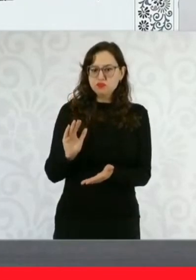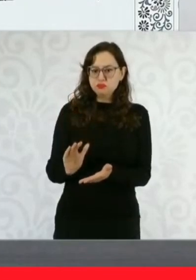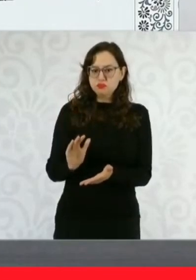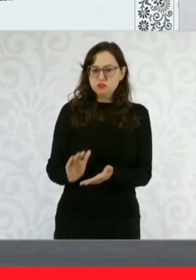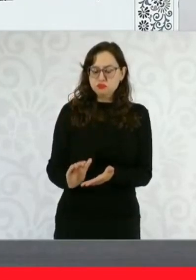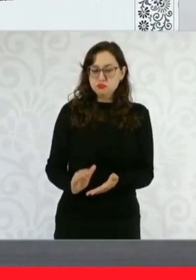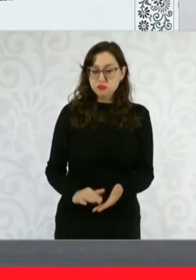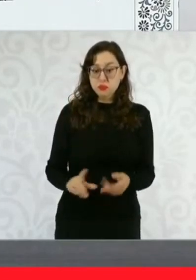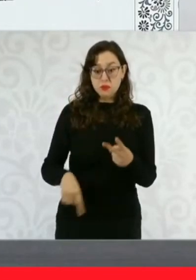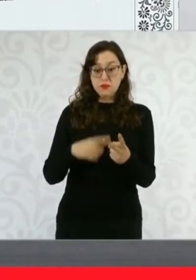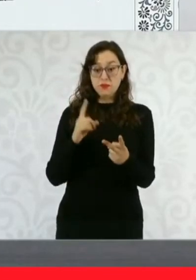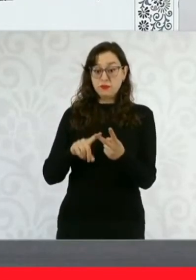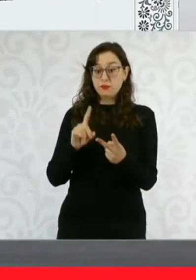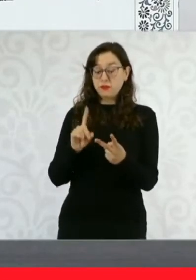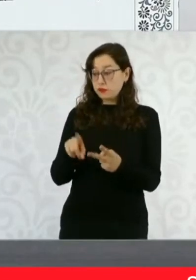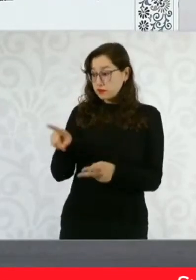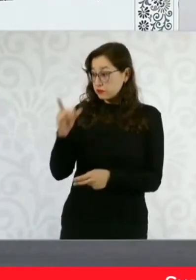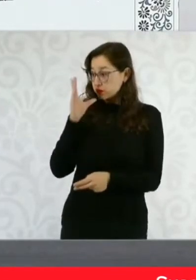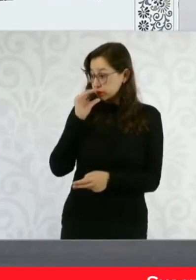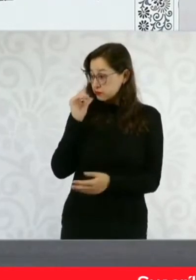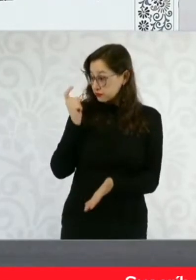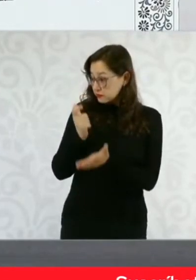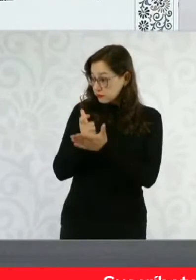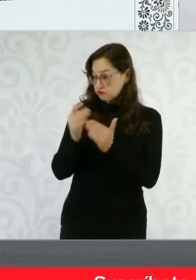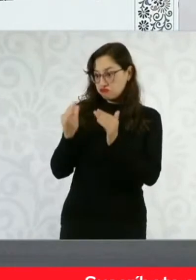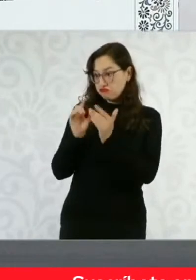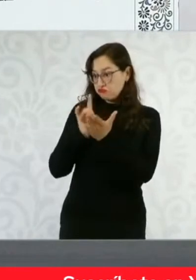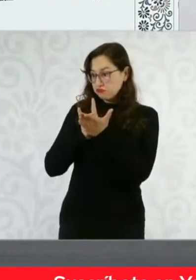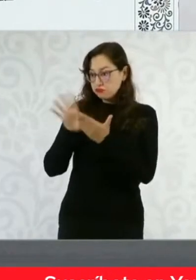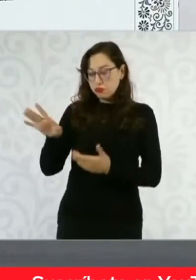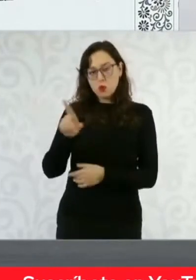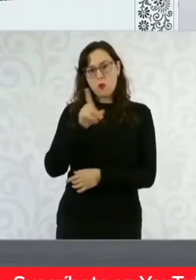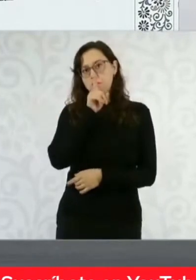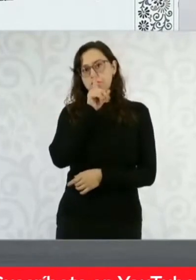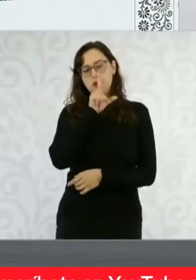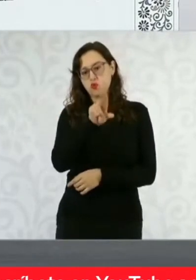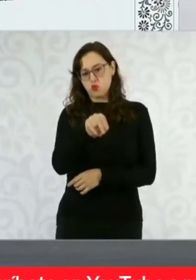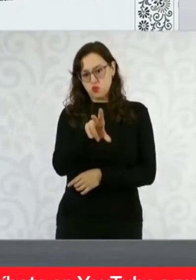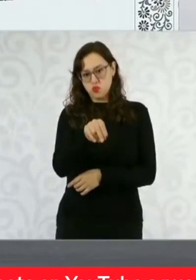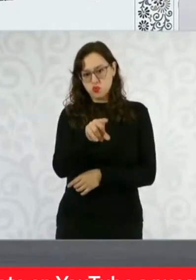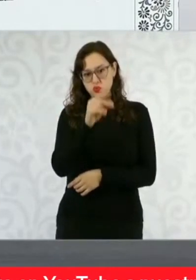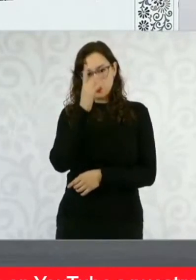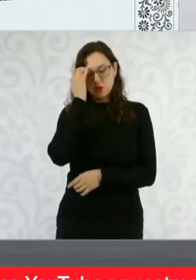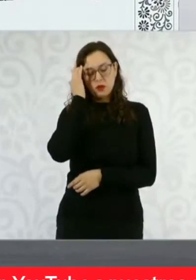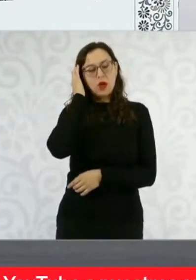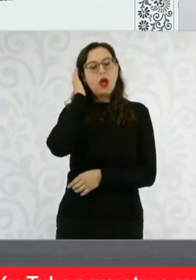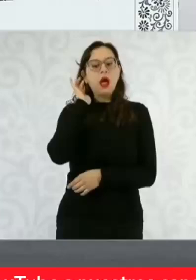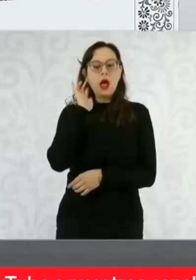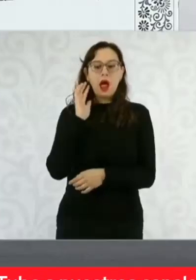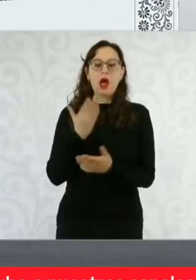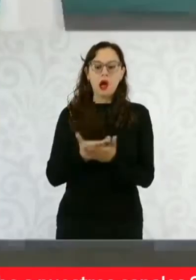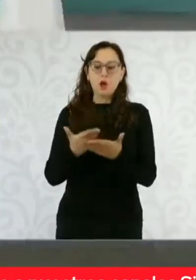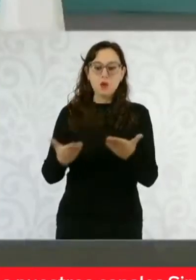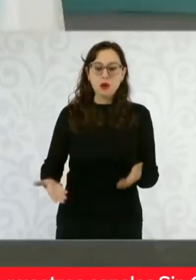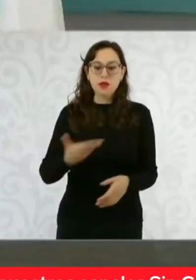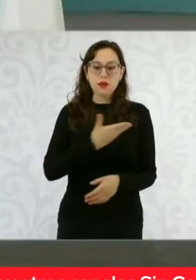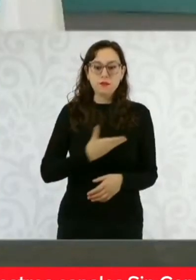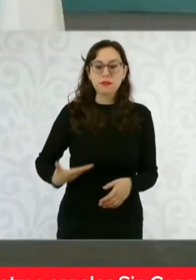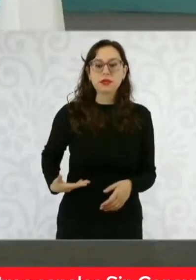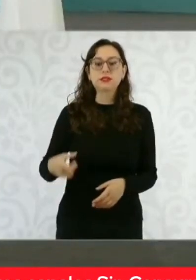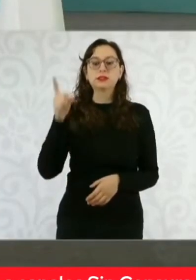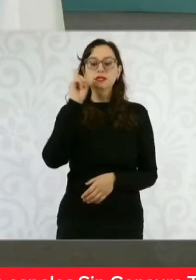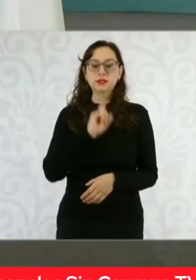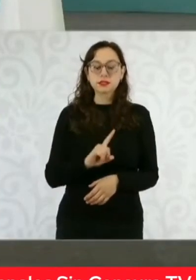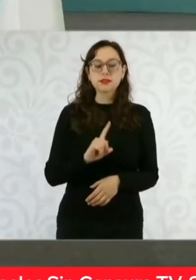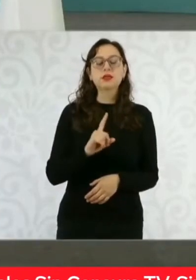desalojaron familias durante su administración. Lo mismo que en la administración de la presidenta Claudia Sheinbaum.